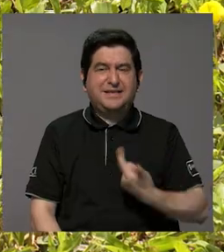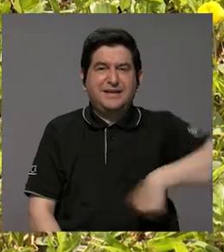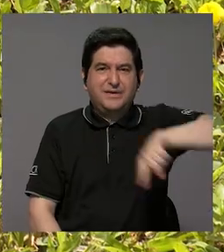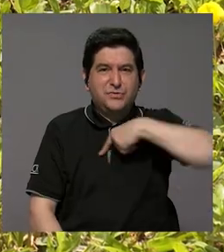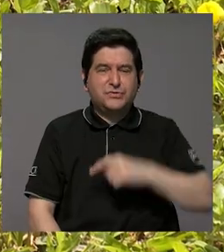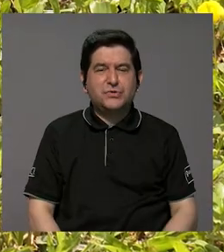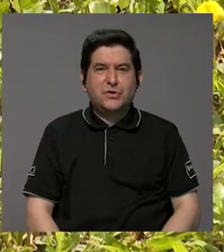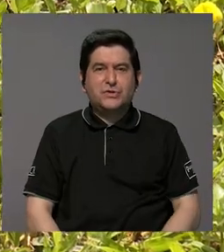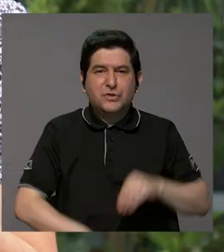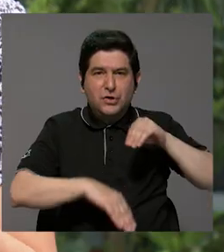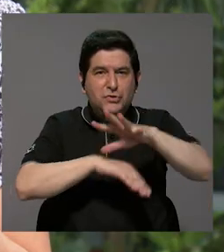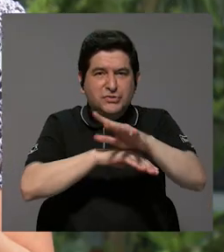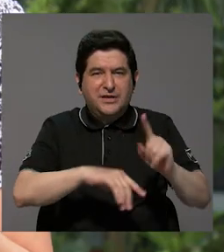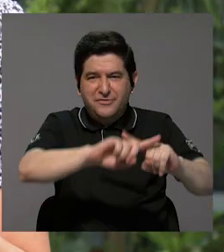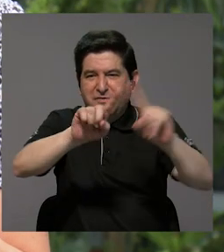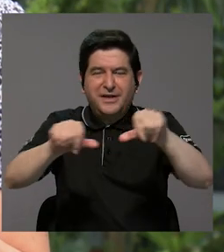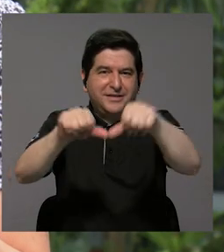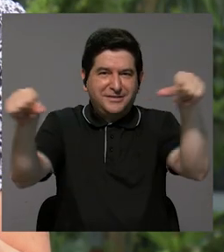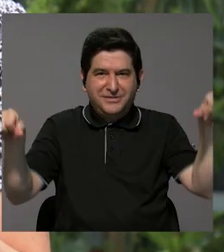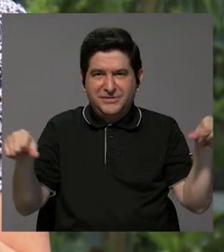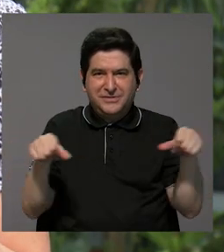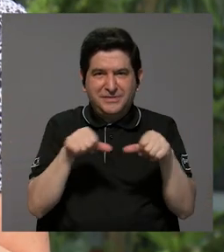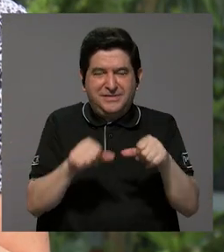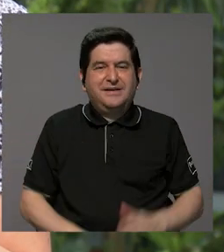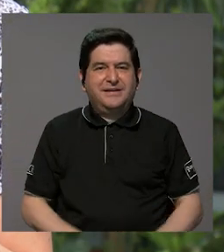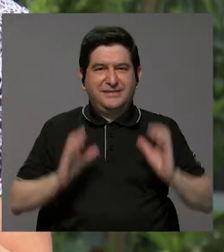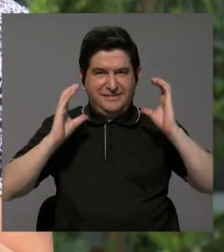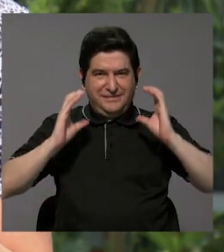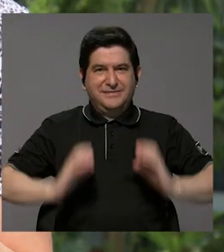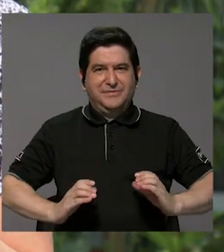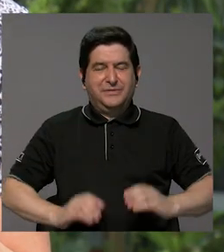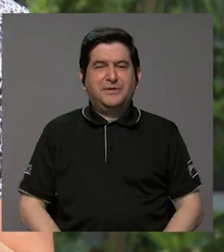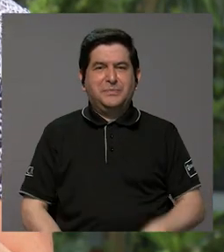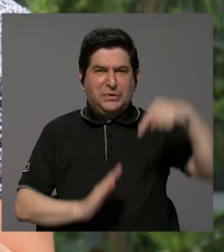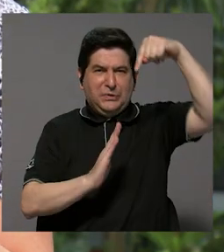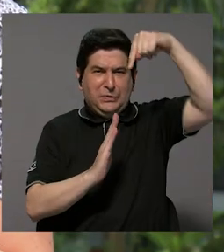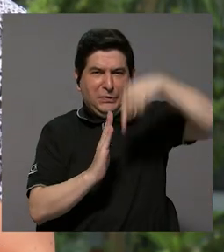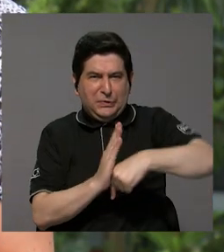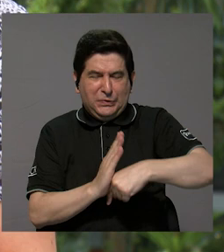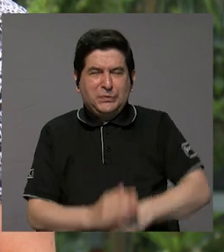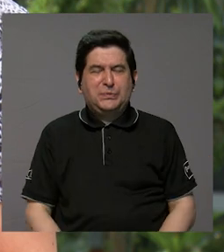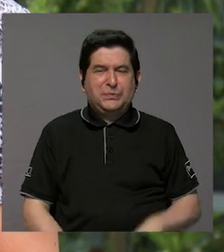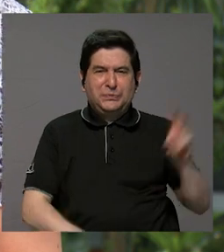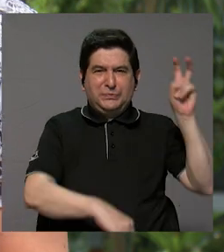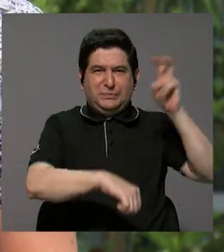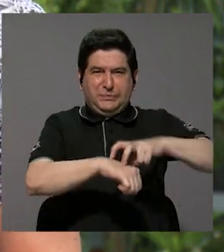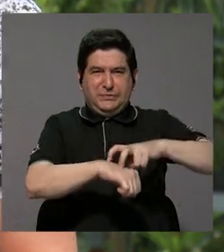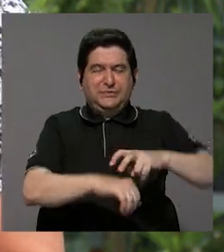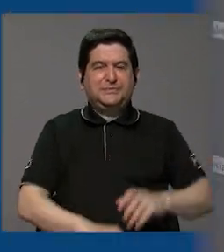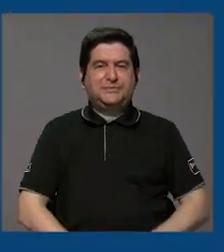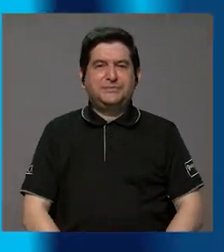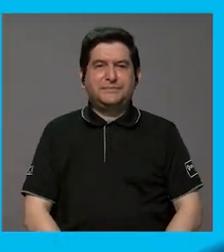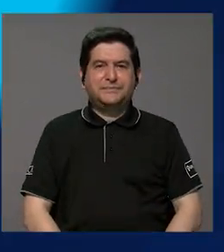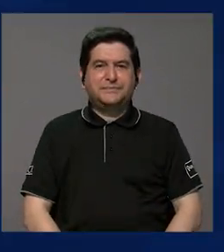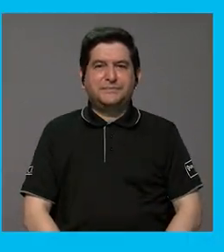como un efecto dominó en todos los efectos, ¿verdad? Y la gravedad de la mordida.